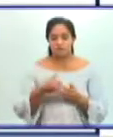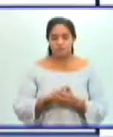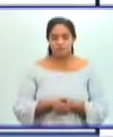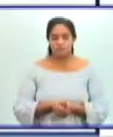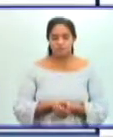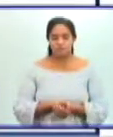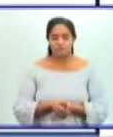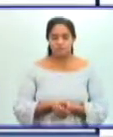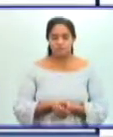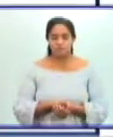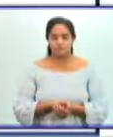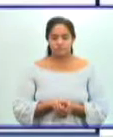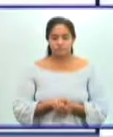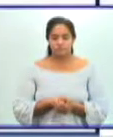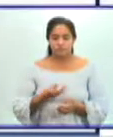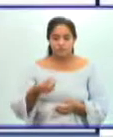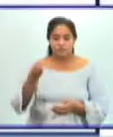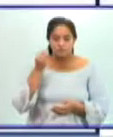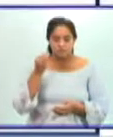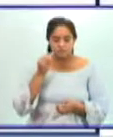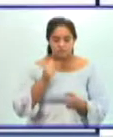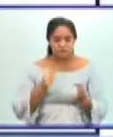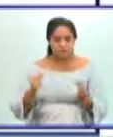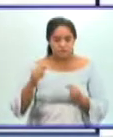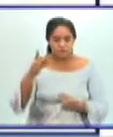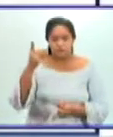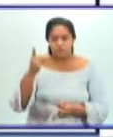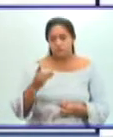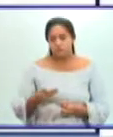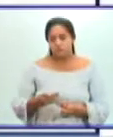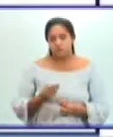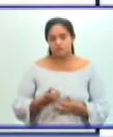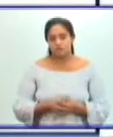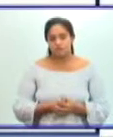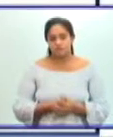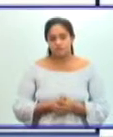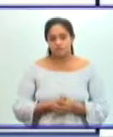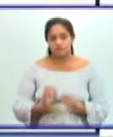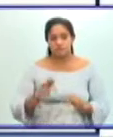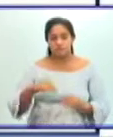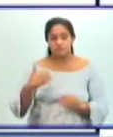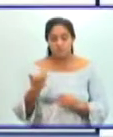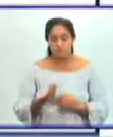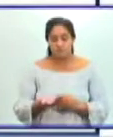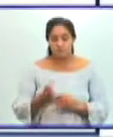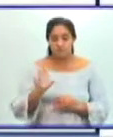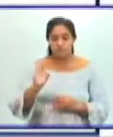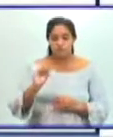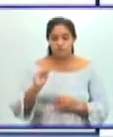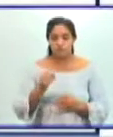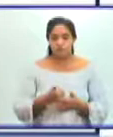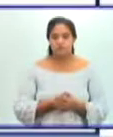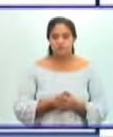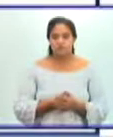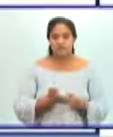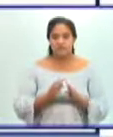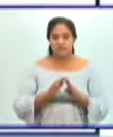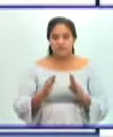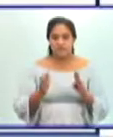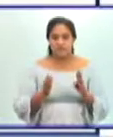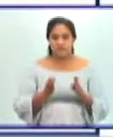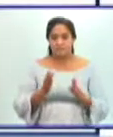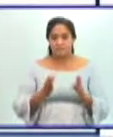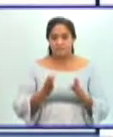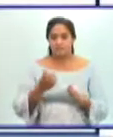Ya entonces tienes las primeras condiciones, pero además nos dicen que la semirrecta AC